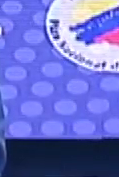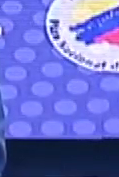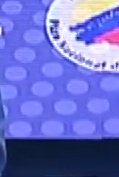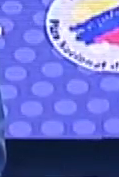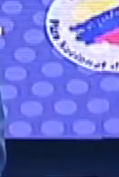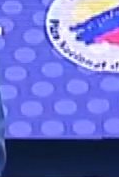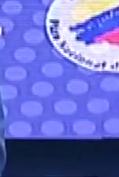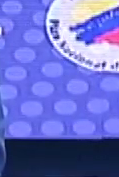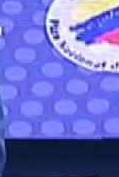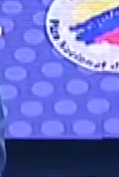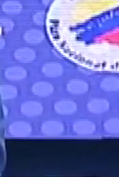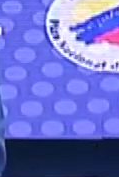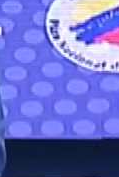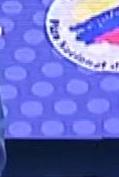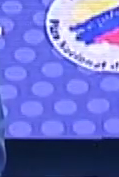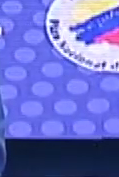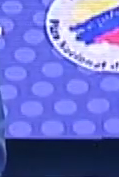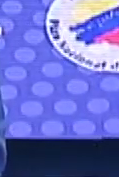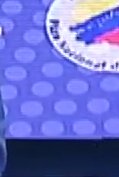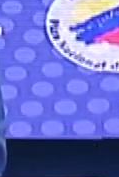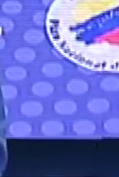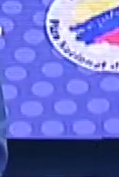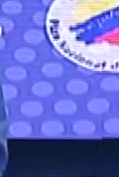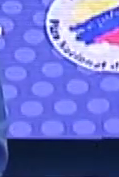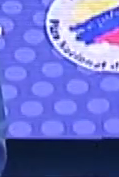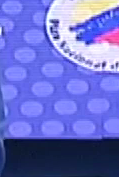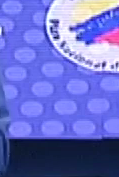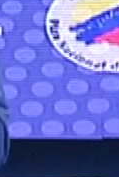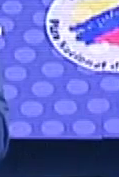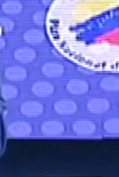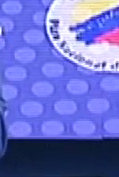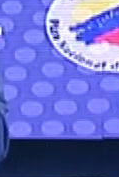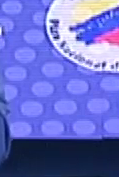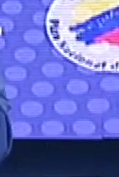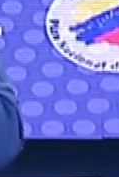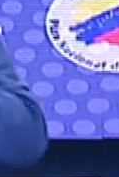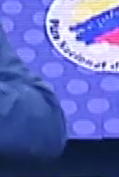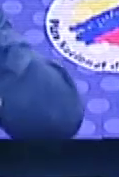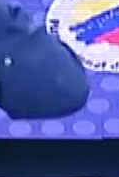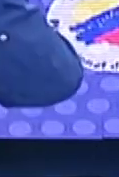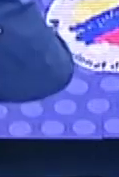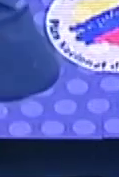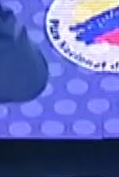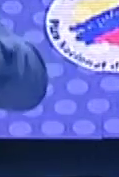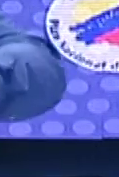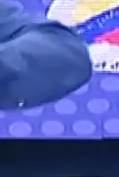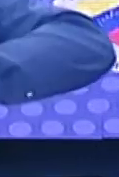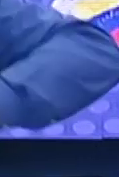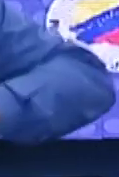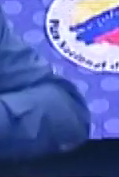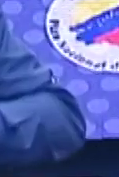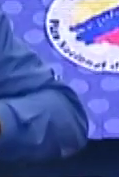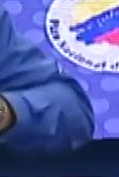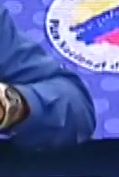coleando y avanzando. Cada misión debe siempre revisar